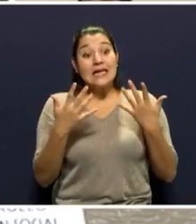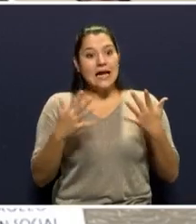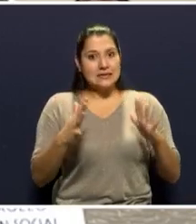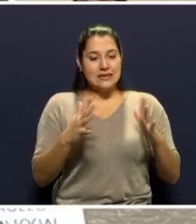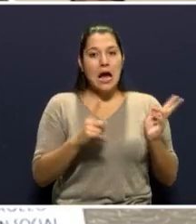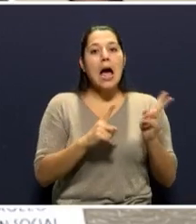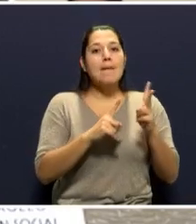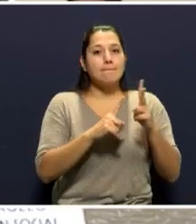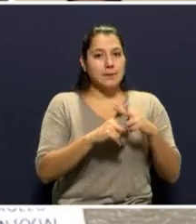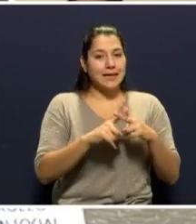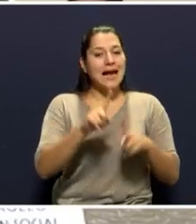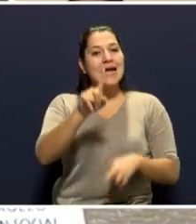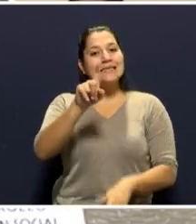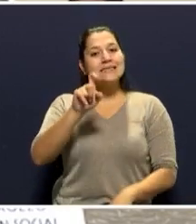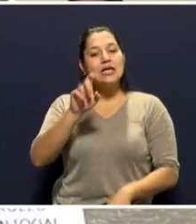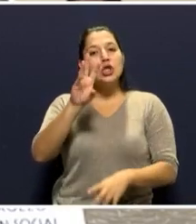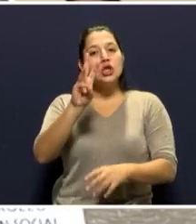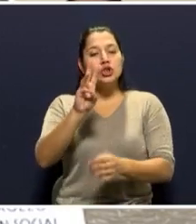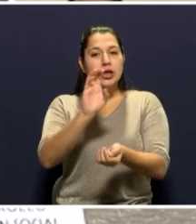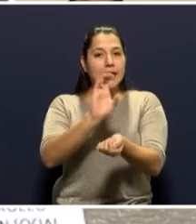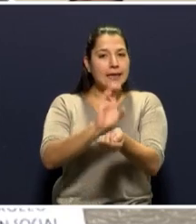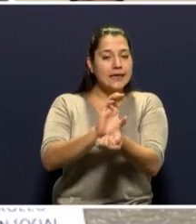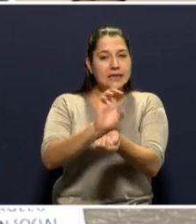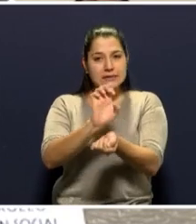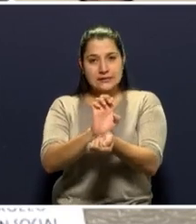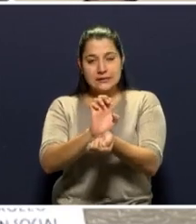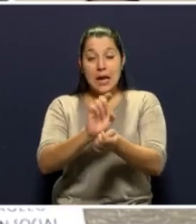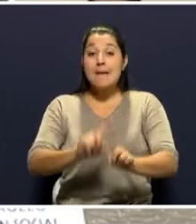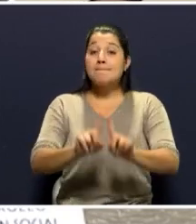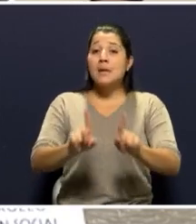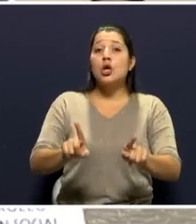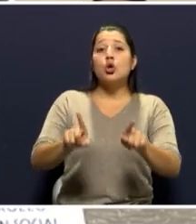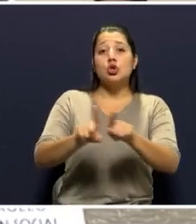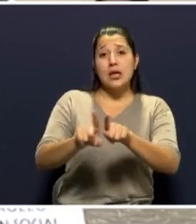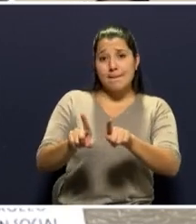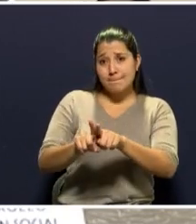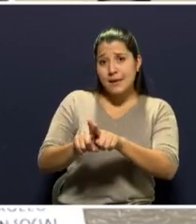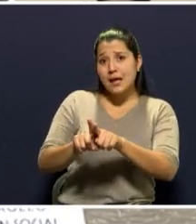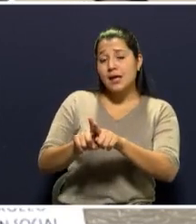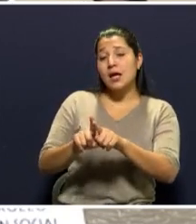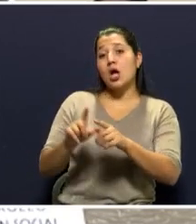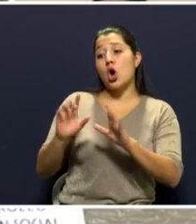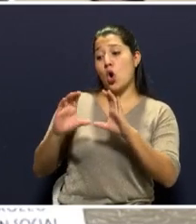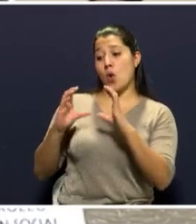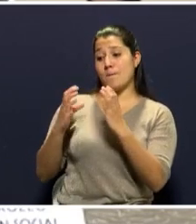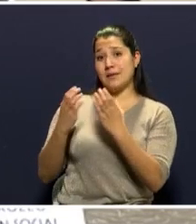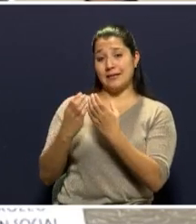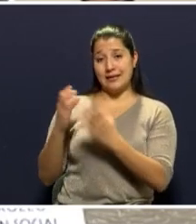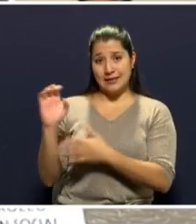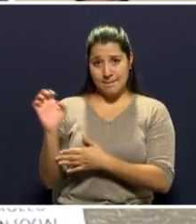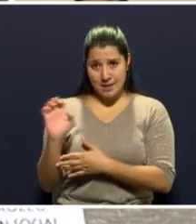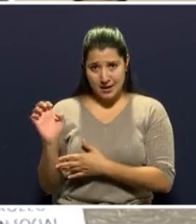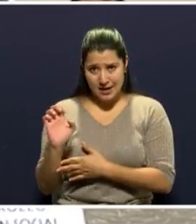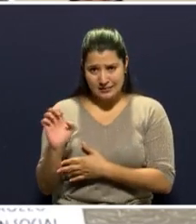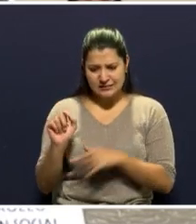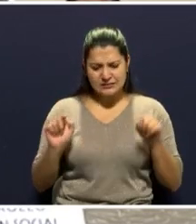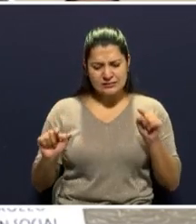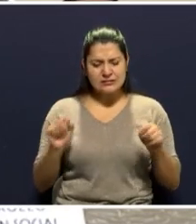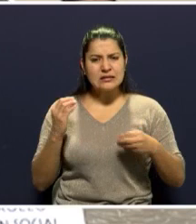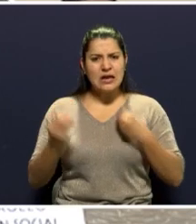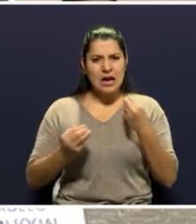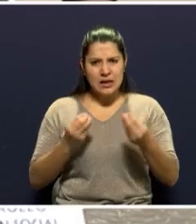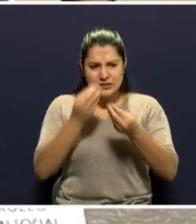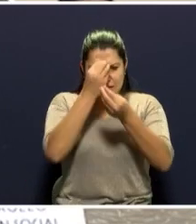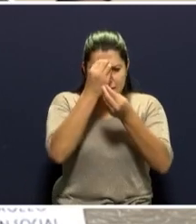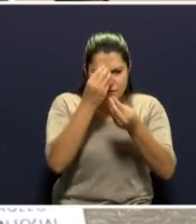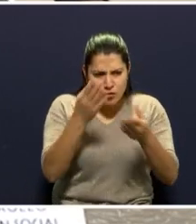pero también desde todos los comités municipales de emergencias, acciones que van dirigidas a informar, a educar,